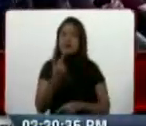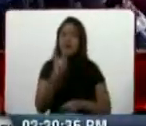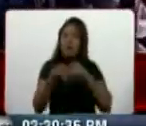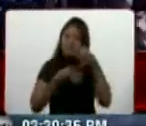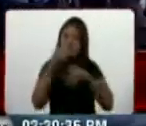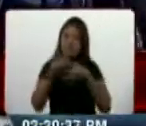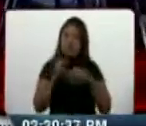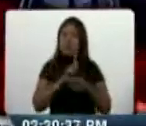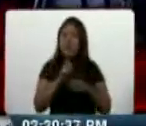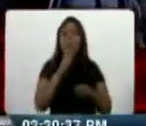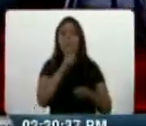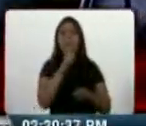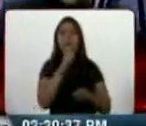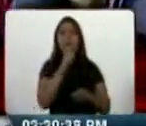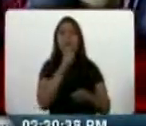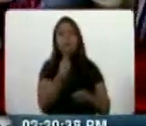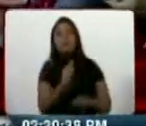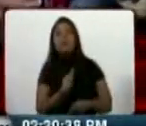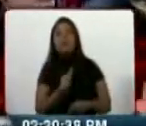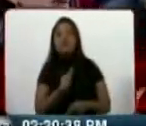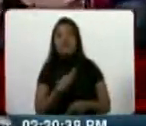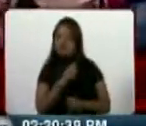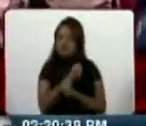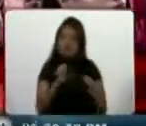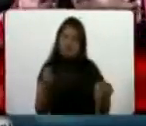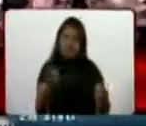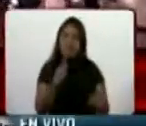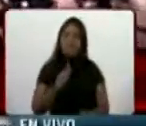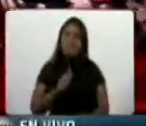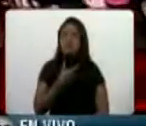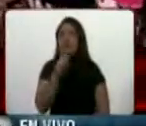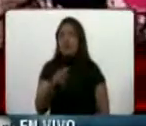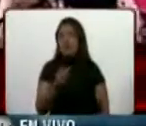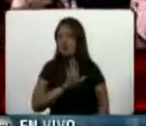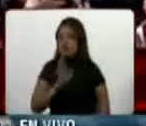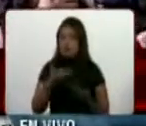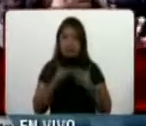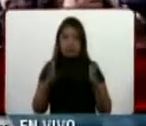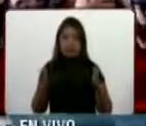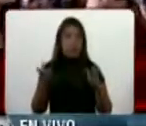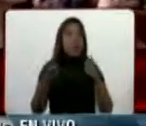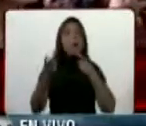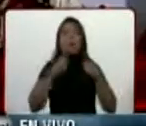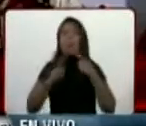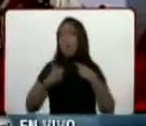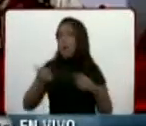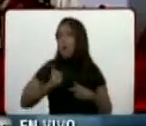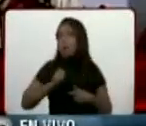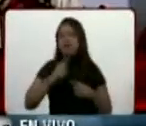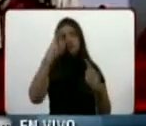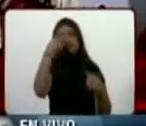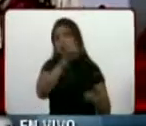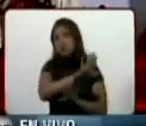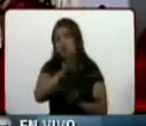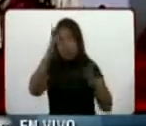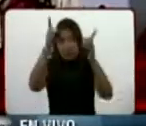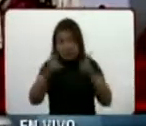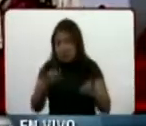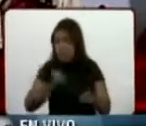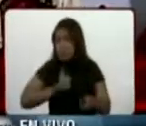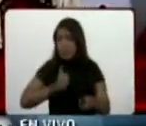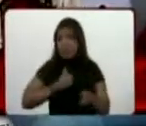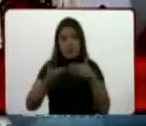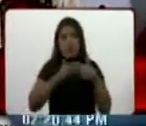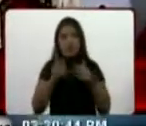pone a un periodista a hacerle una pregunta para eso. Ni preguntas fáciles. Yo estoy aquí abierto a las preguntas de ustedes. Pregunten lo que quieran, como sea. Yo no voy a